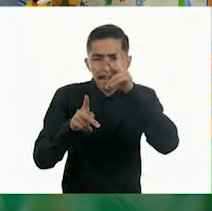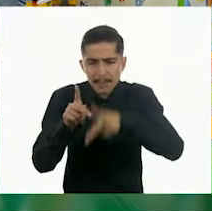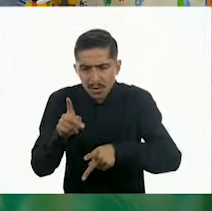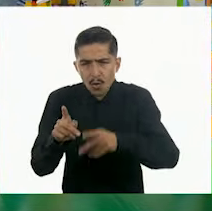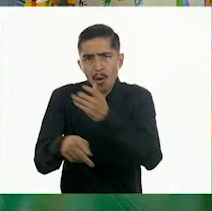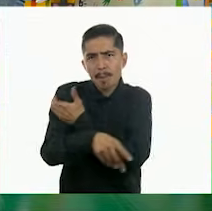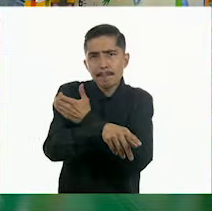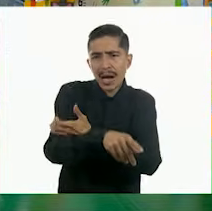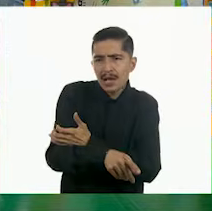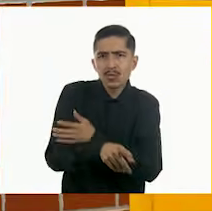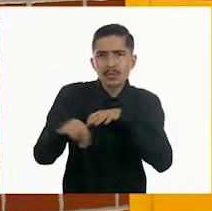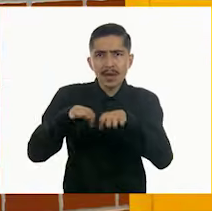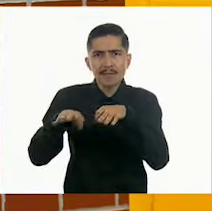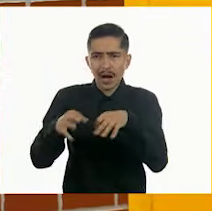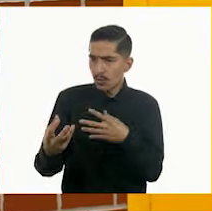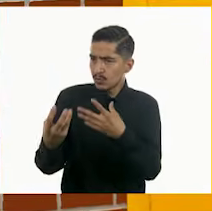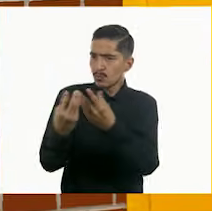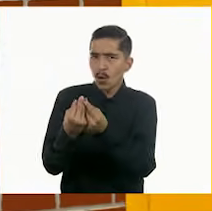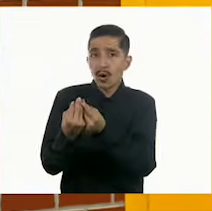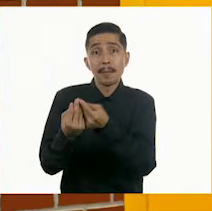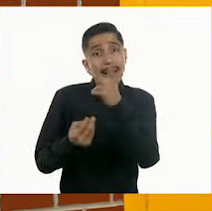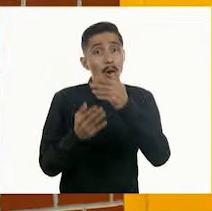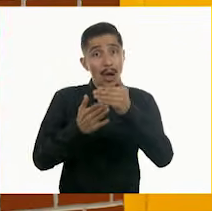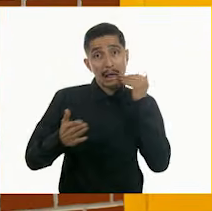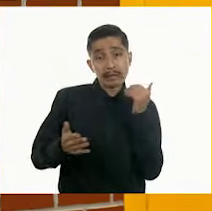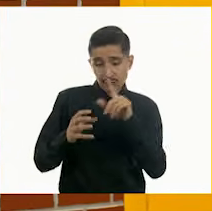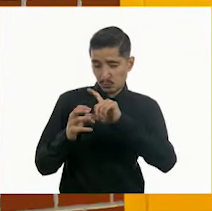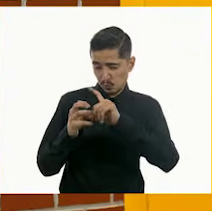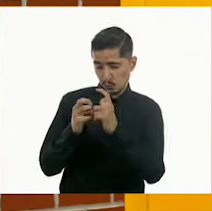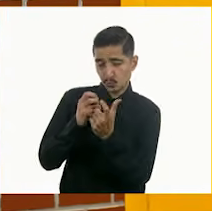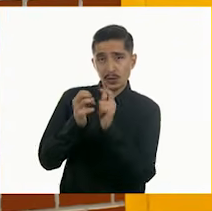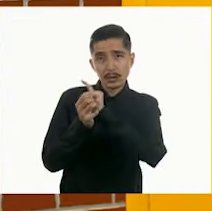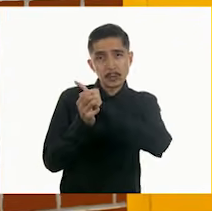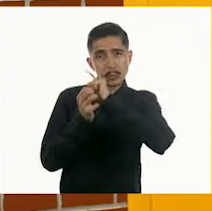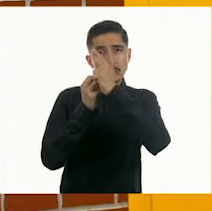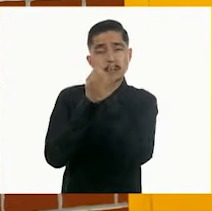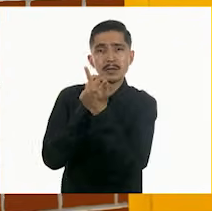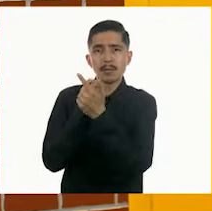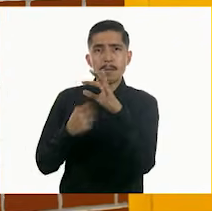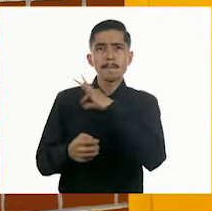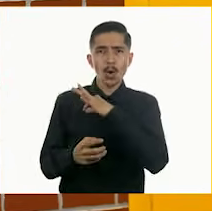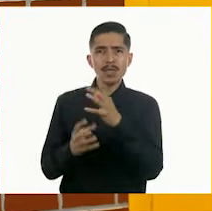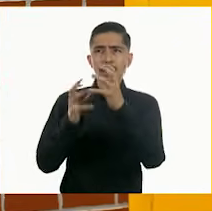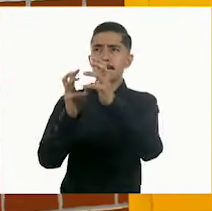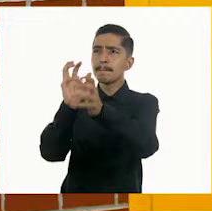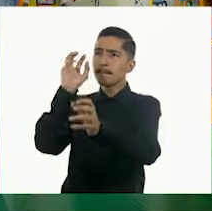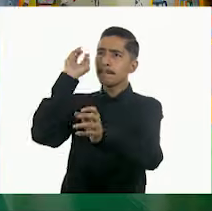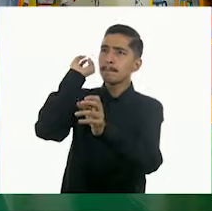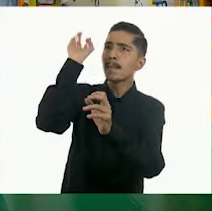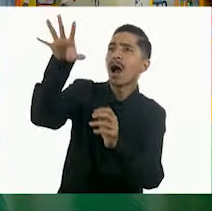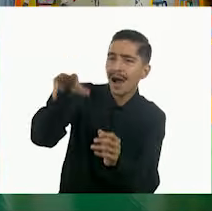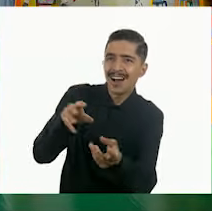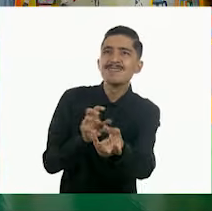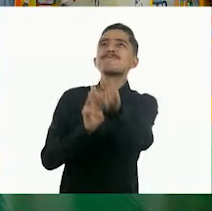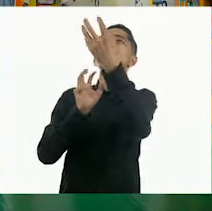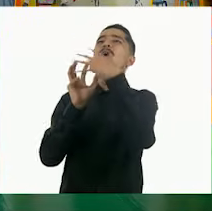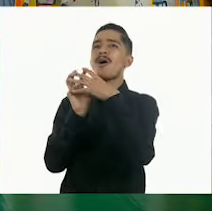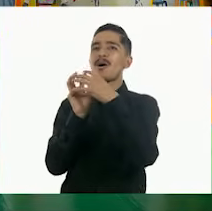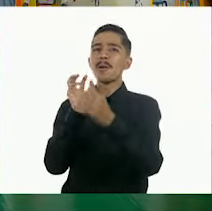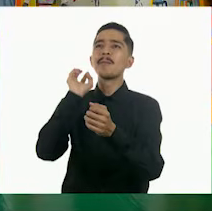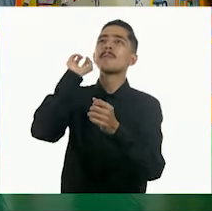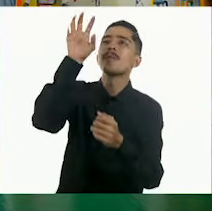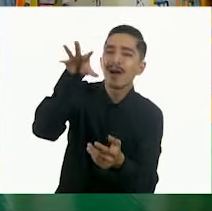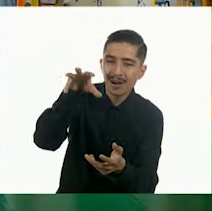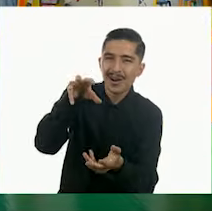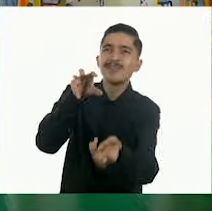compañero o compañera de trabajo. Sanitizamos muy bien, por ejemplo, la pelota y podemos abrojarla. Lanzarla de abajo hacia arriba.